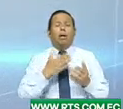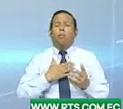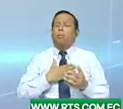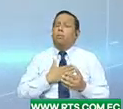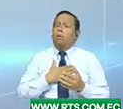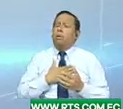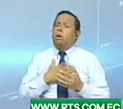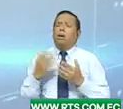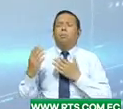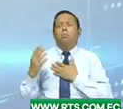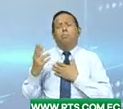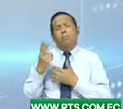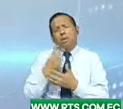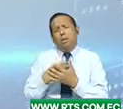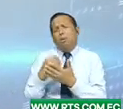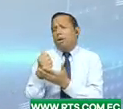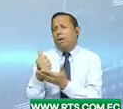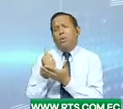hijo, ayúdame.